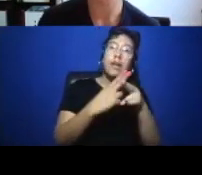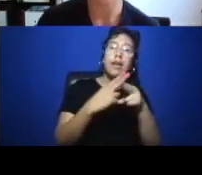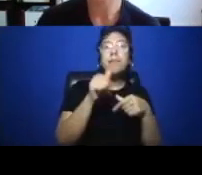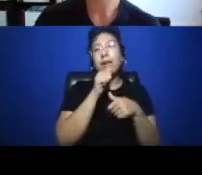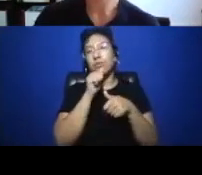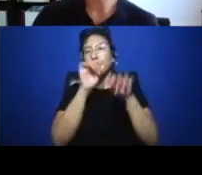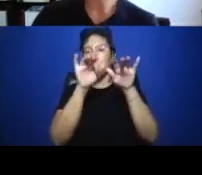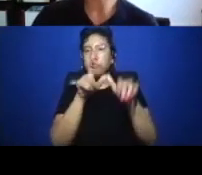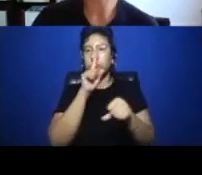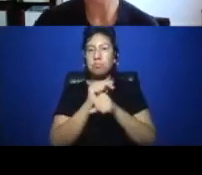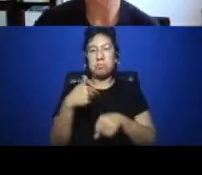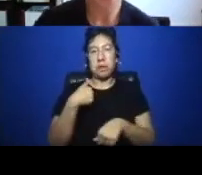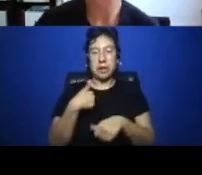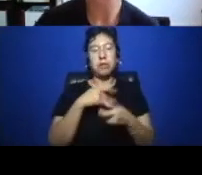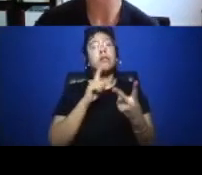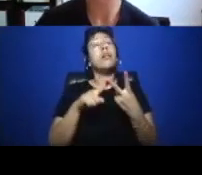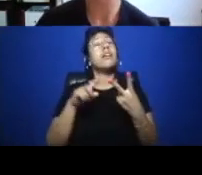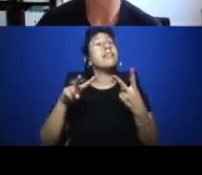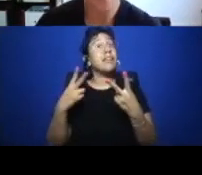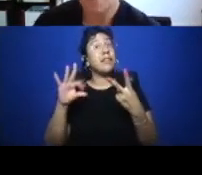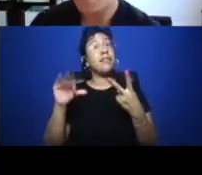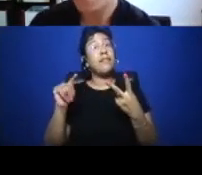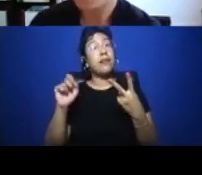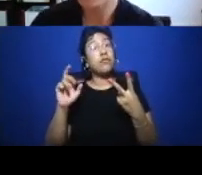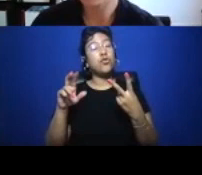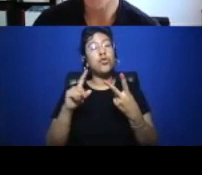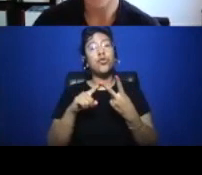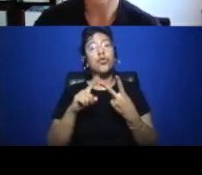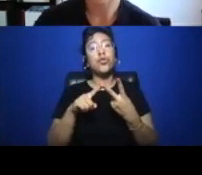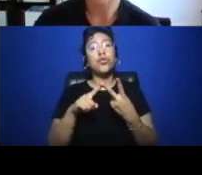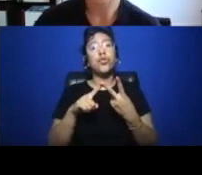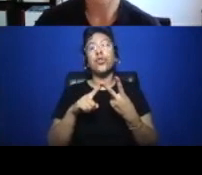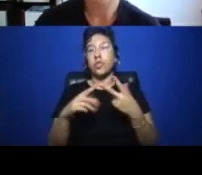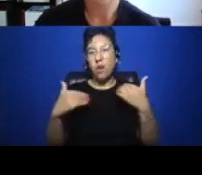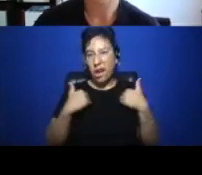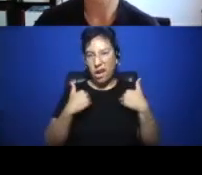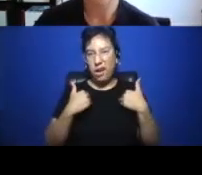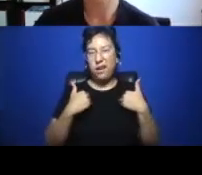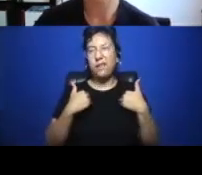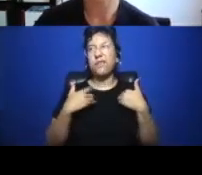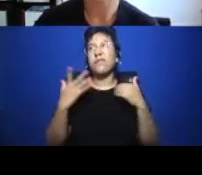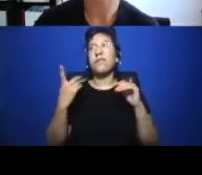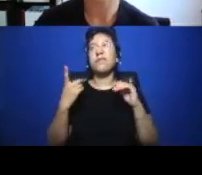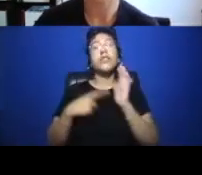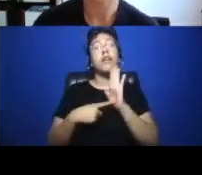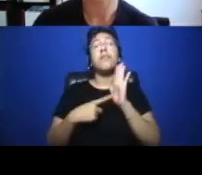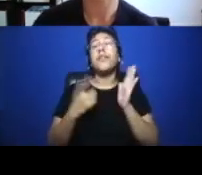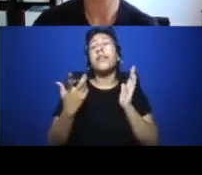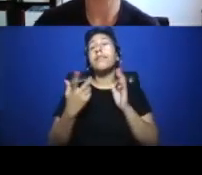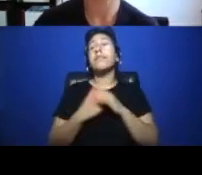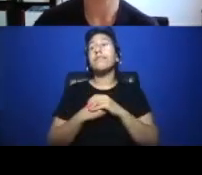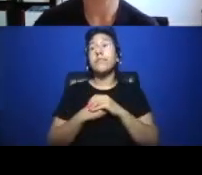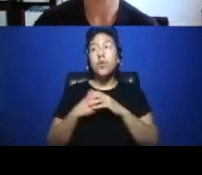entras tu usuario y tu contraseña para ver si, y el segundo factor es algo que tú tienes. Primero es